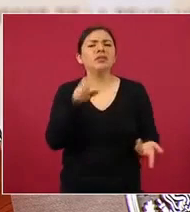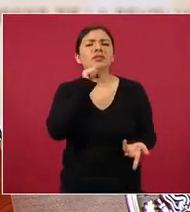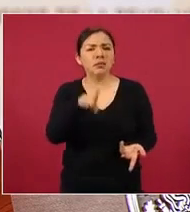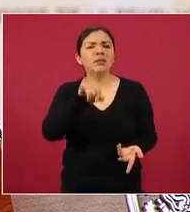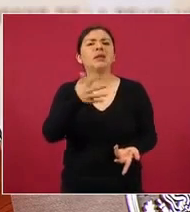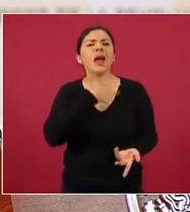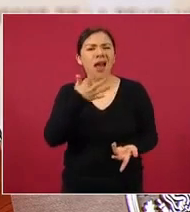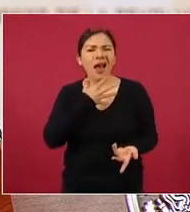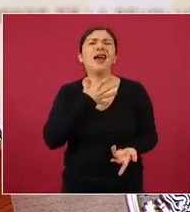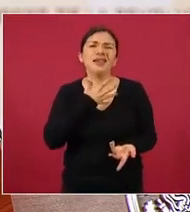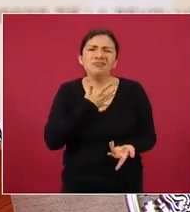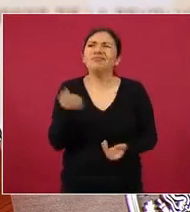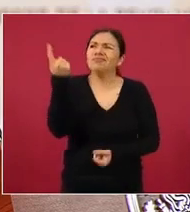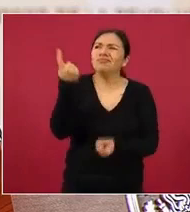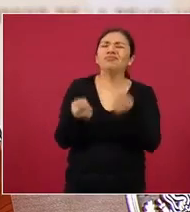Una polémica